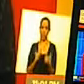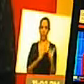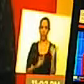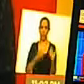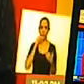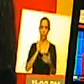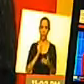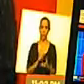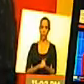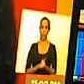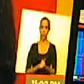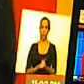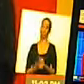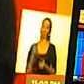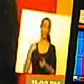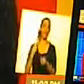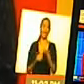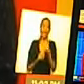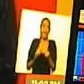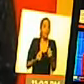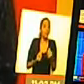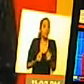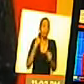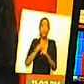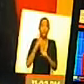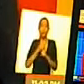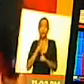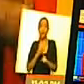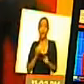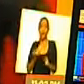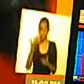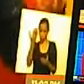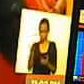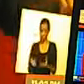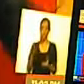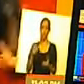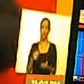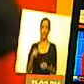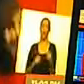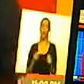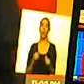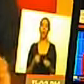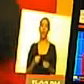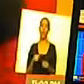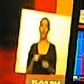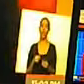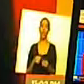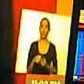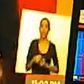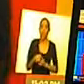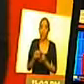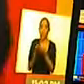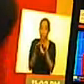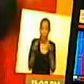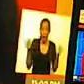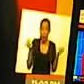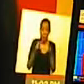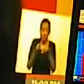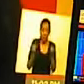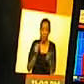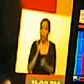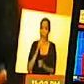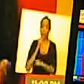Maduro tener que luchar contra una vaina como esta, porque uh-huh. Es una cosa como que es eso, es humo. O sea, no hay manera de